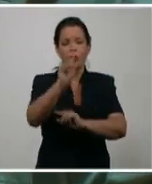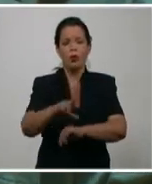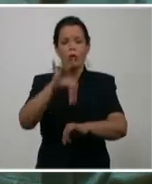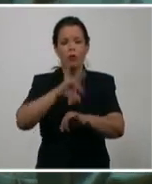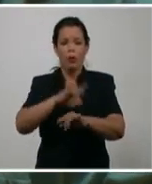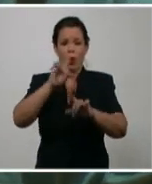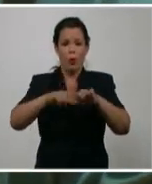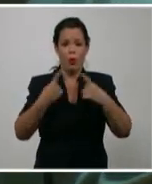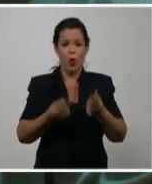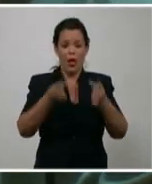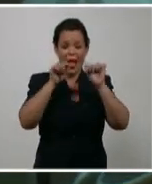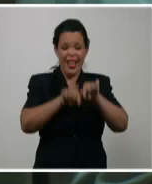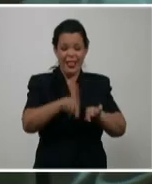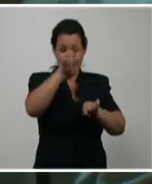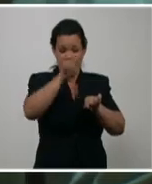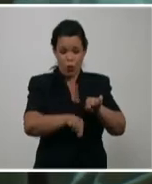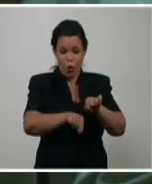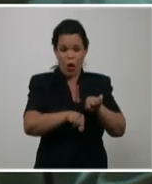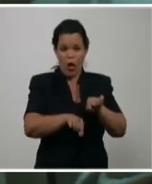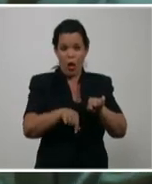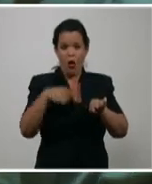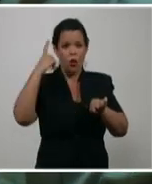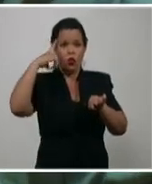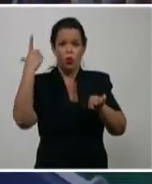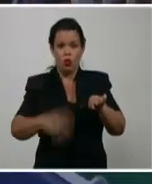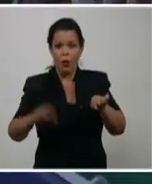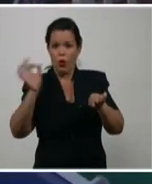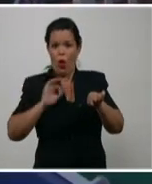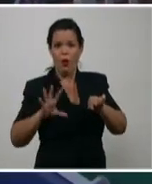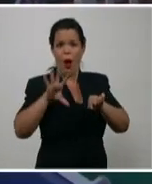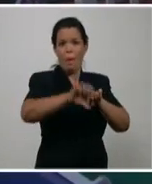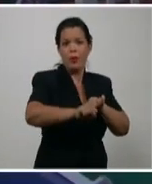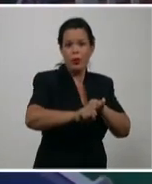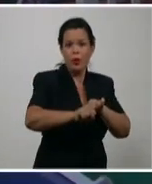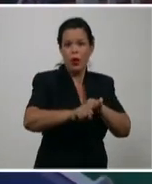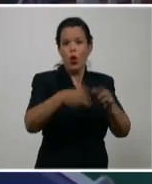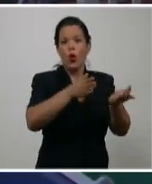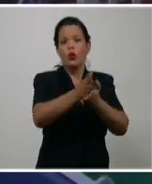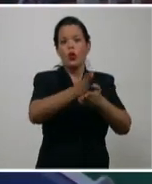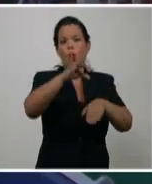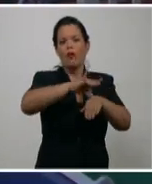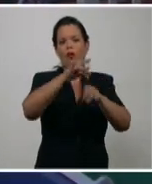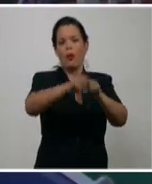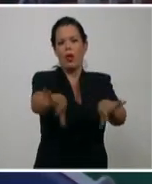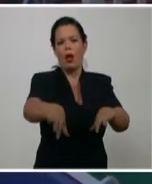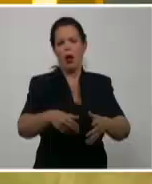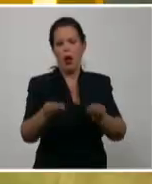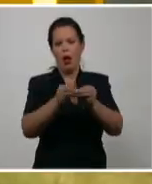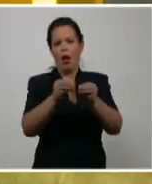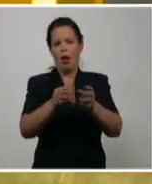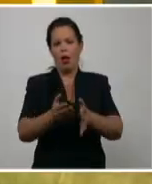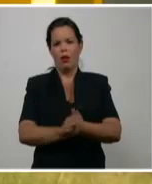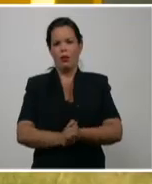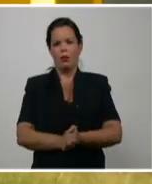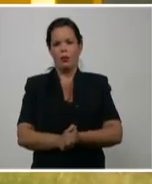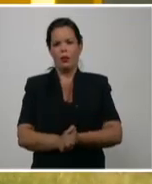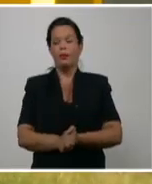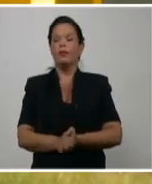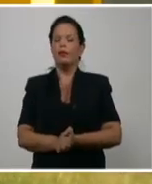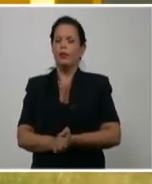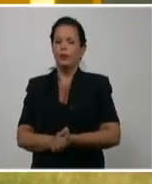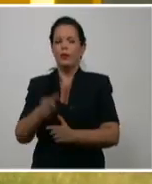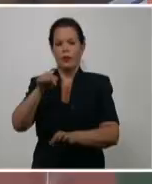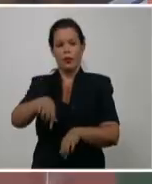infección, no sabemos cuándo terminamos con ese foco. A partir de la transmisión y amplia diseminación de la